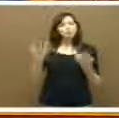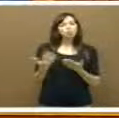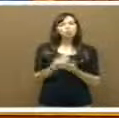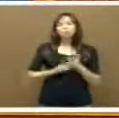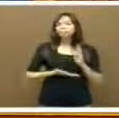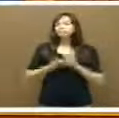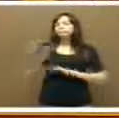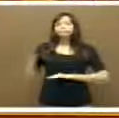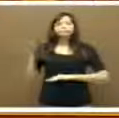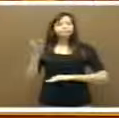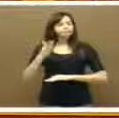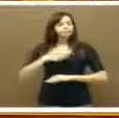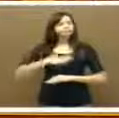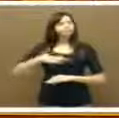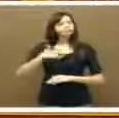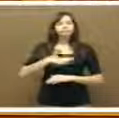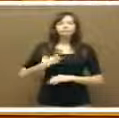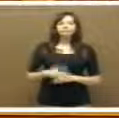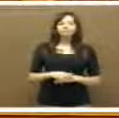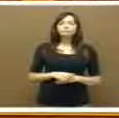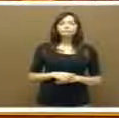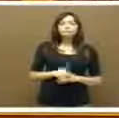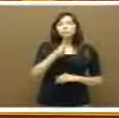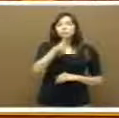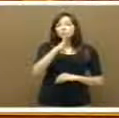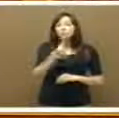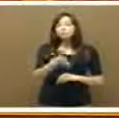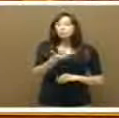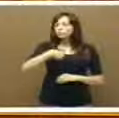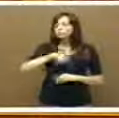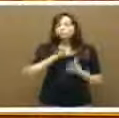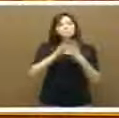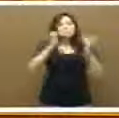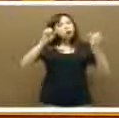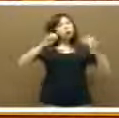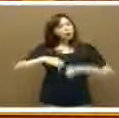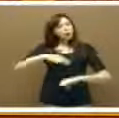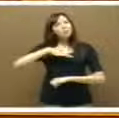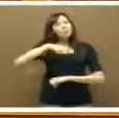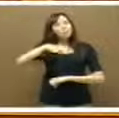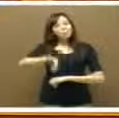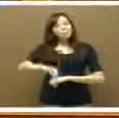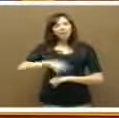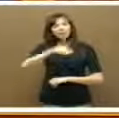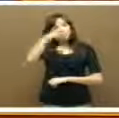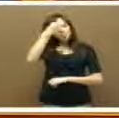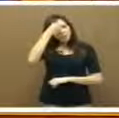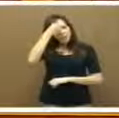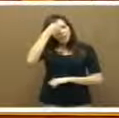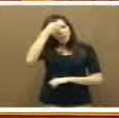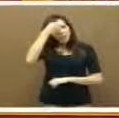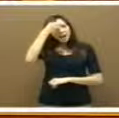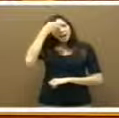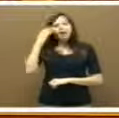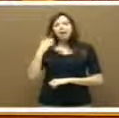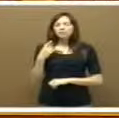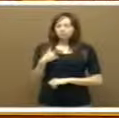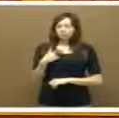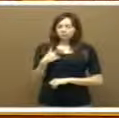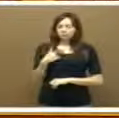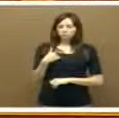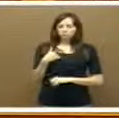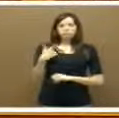porque podíamos llegar a entendimiento, podíamos llegar a acuerdos. ¿Usted se cree que con la intervención que usted